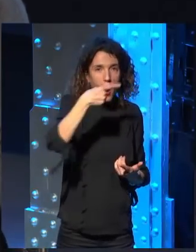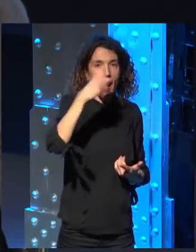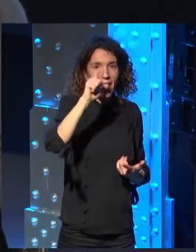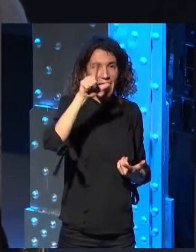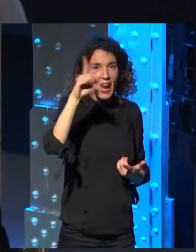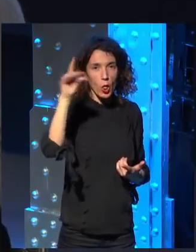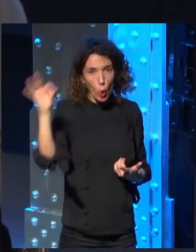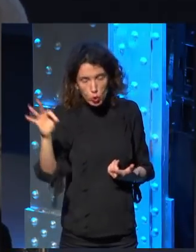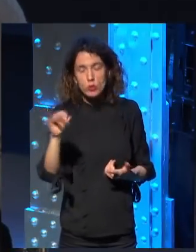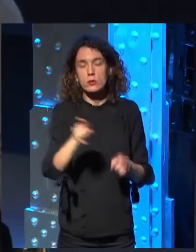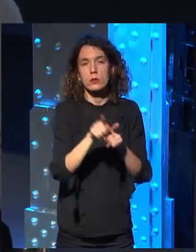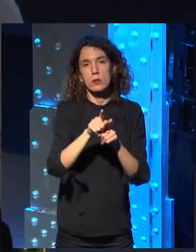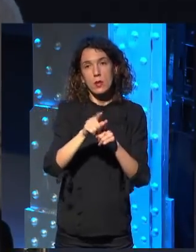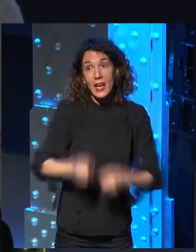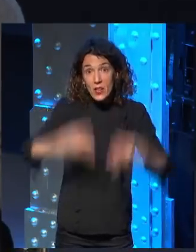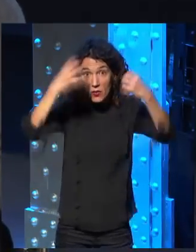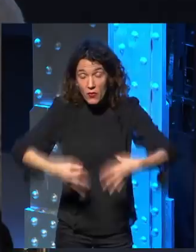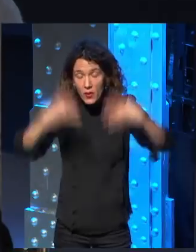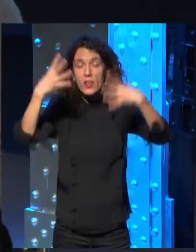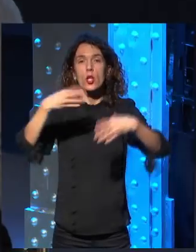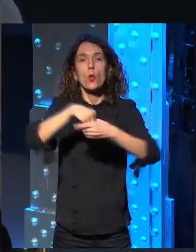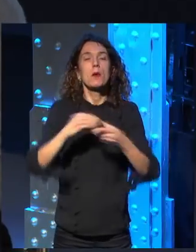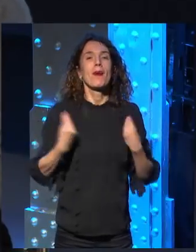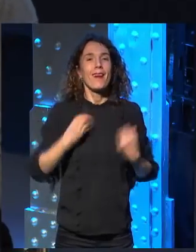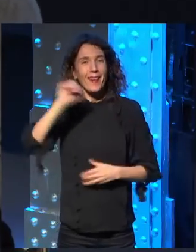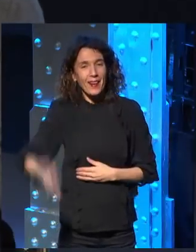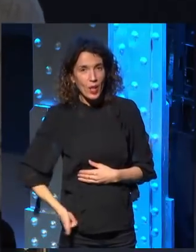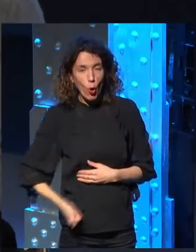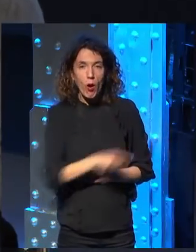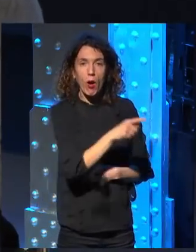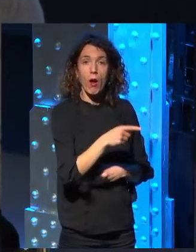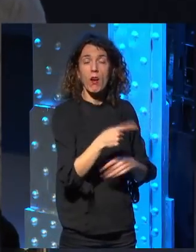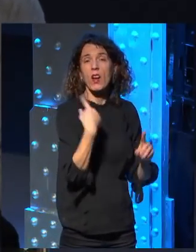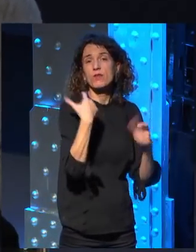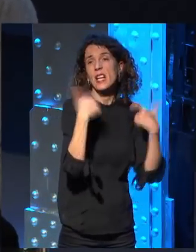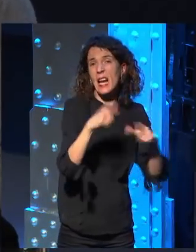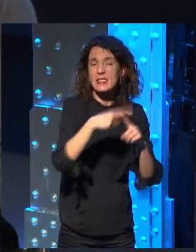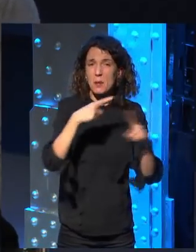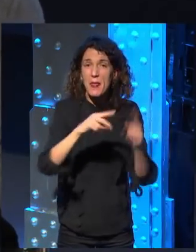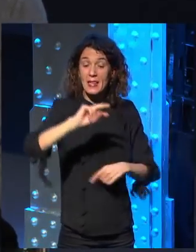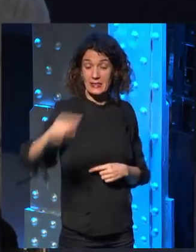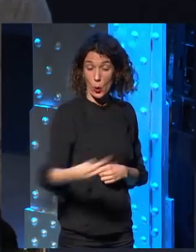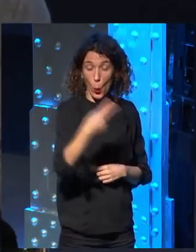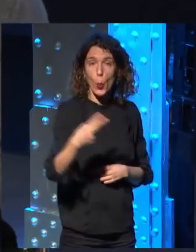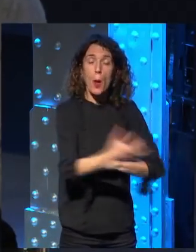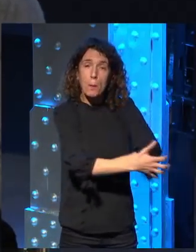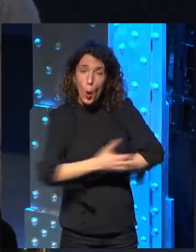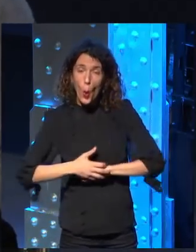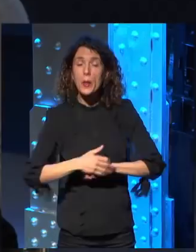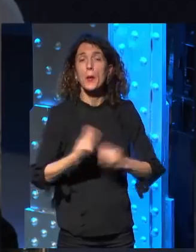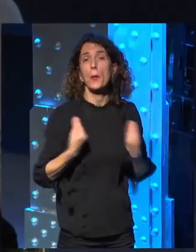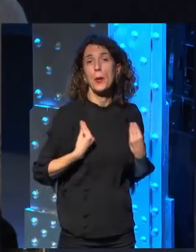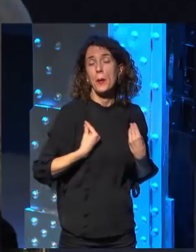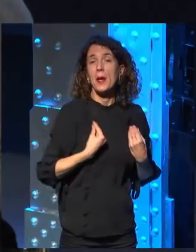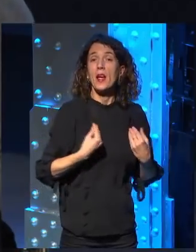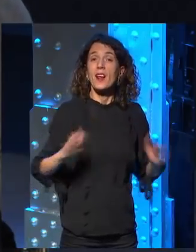el principal de los edificios viven los ricos y la clase media vive en el segundo y los pobres viven